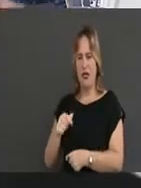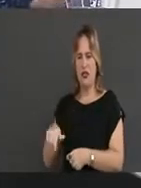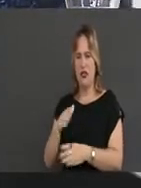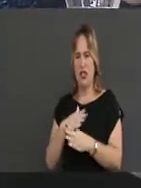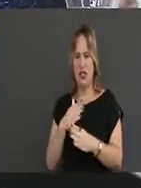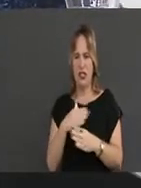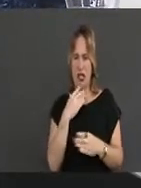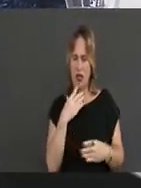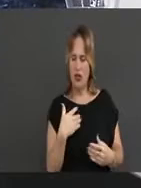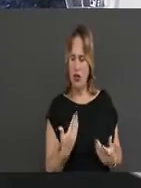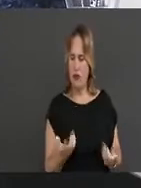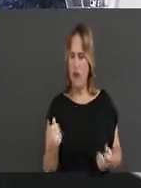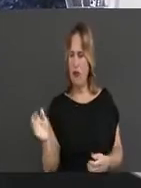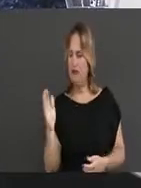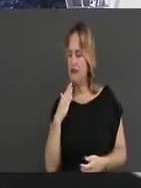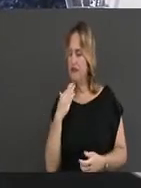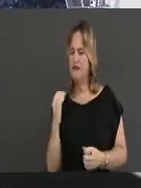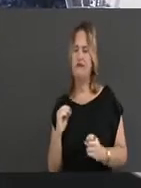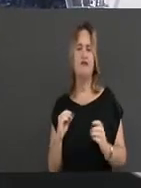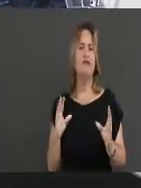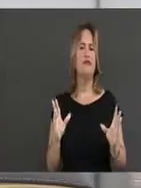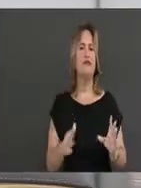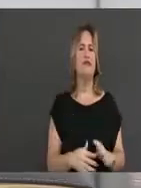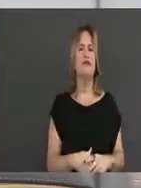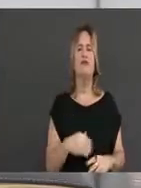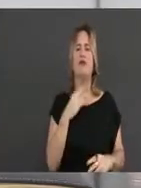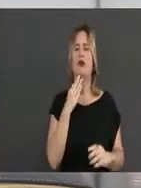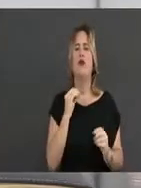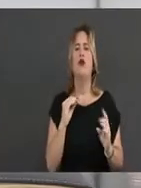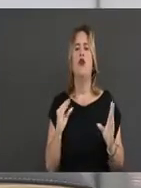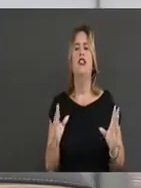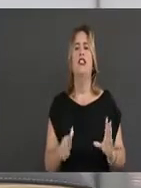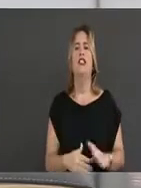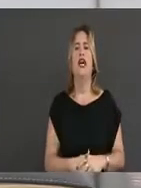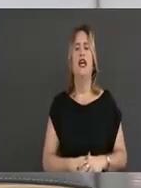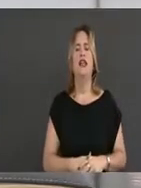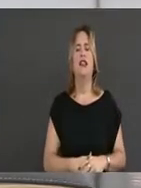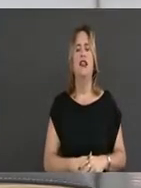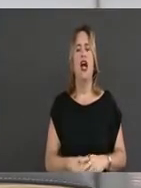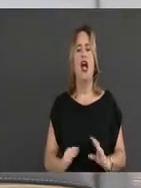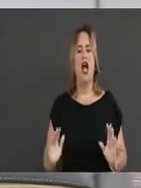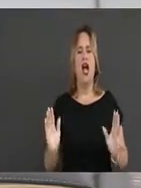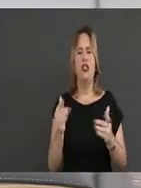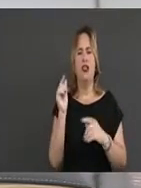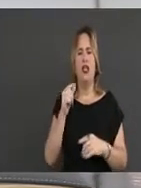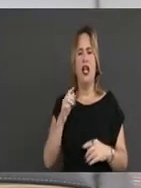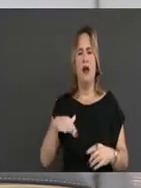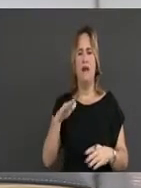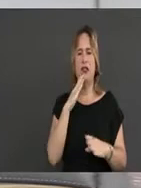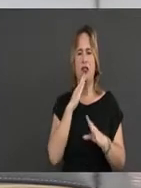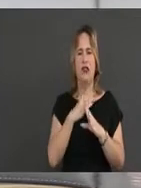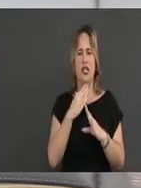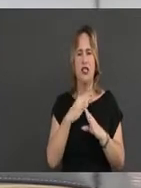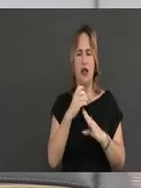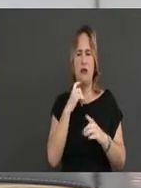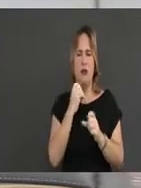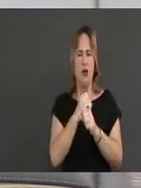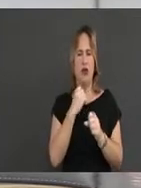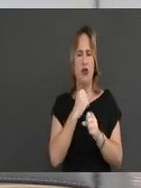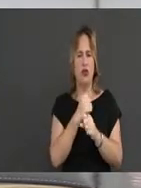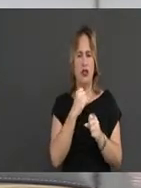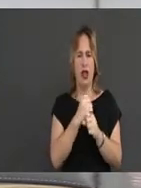Santiago de Cuba? Adelante, Omar, bienvenido y muy buenos días. Muy buenos días, Dairon, muy buenos días, pueblo santiaguero. A ver, hemos